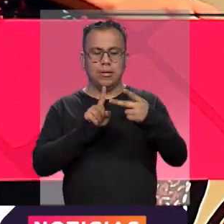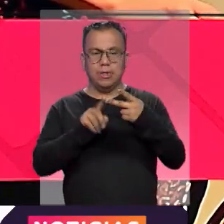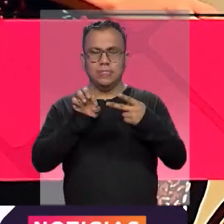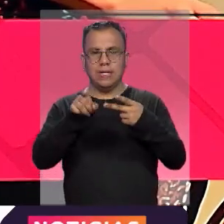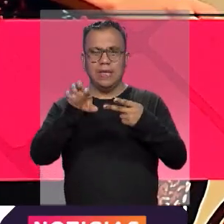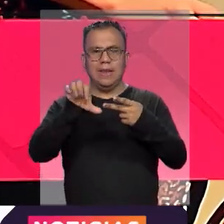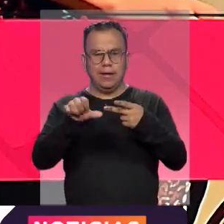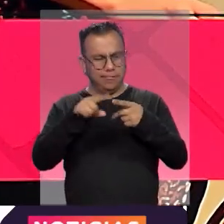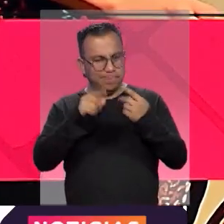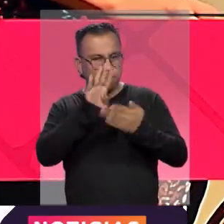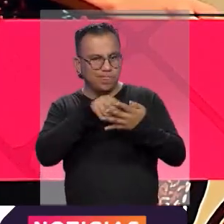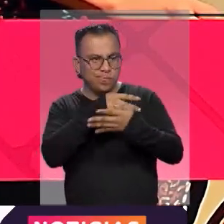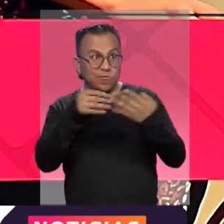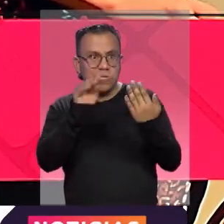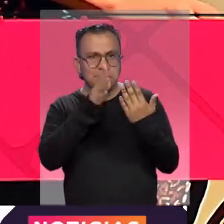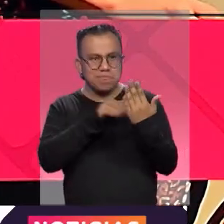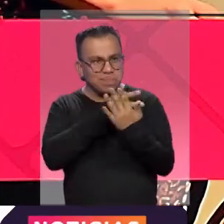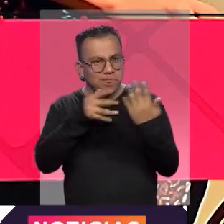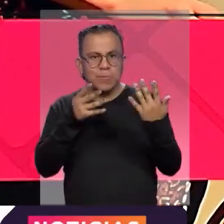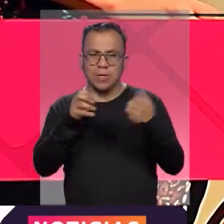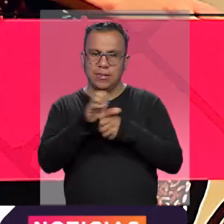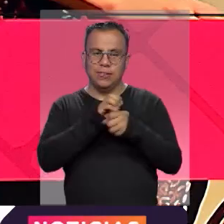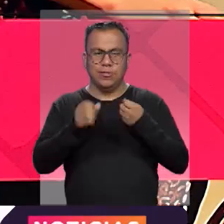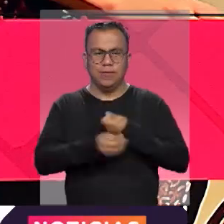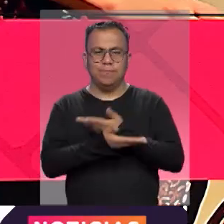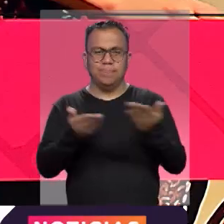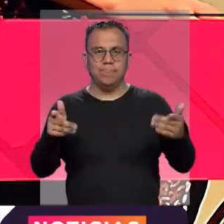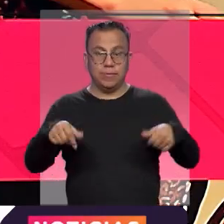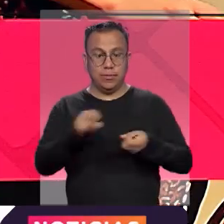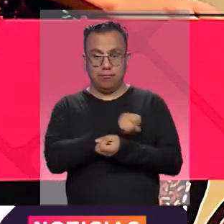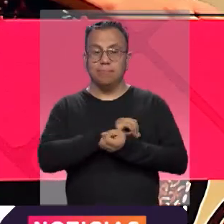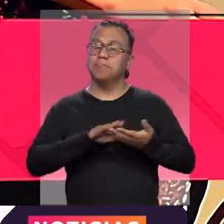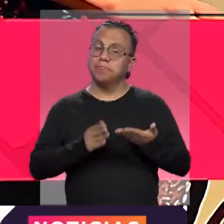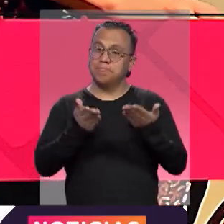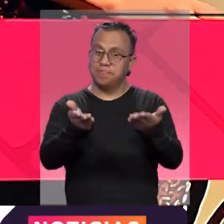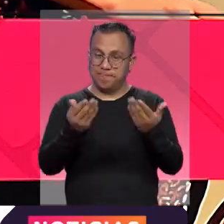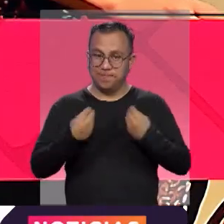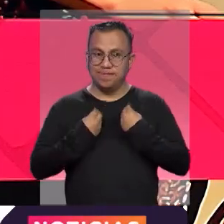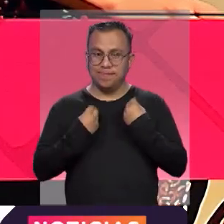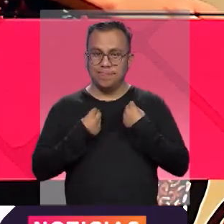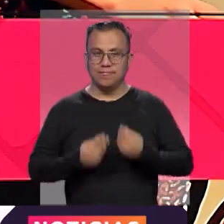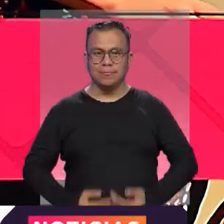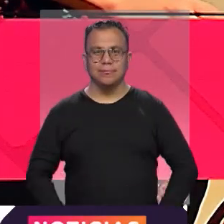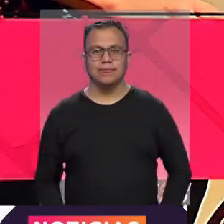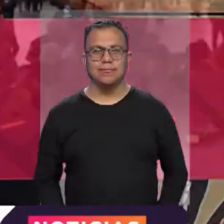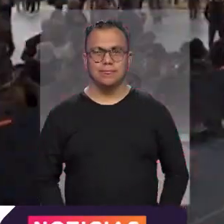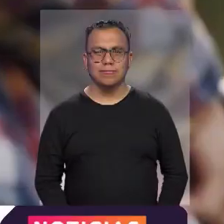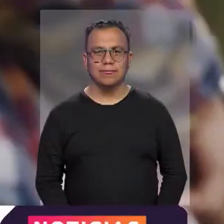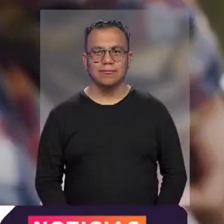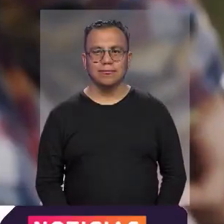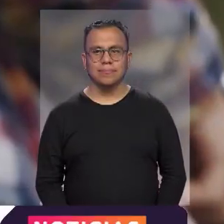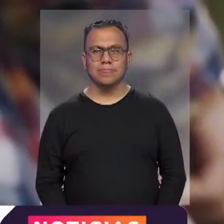sacra programese con las actividades que la ciudad ofrece de manera gratuita para sus habitantes